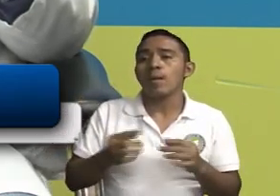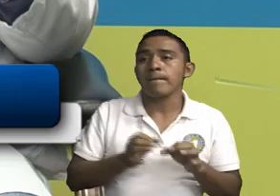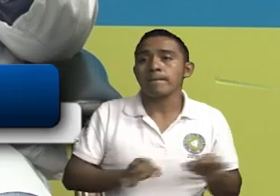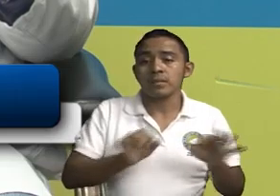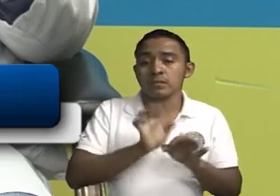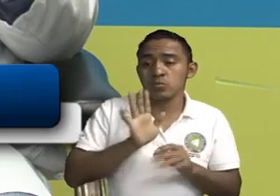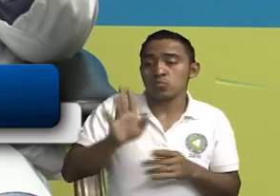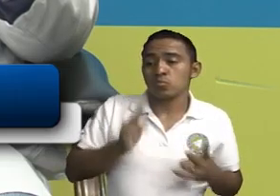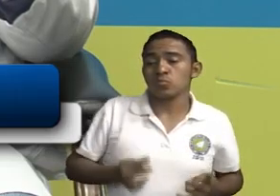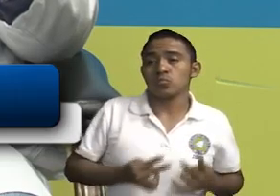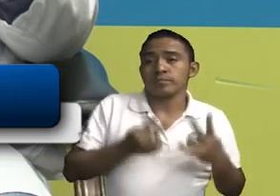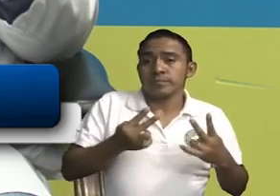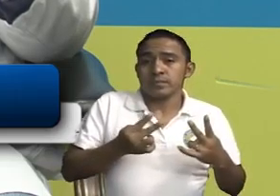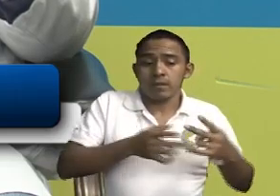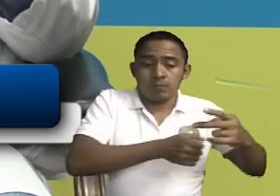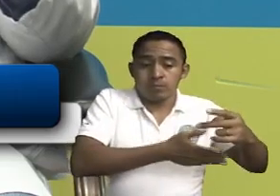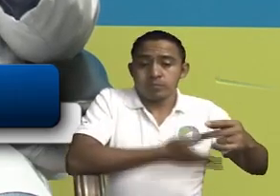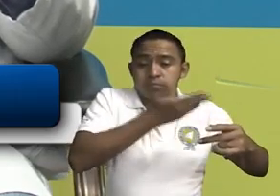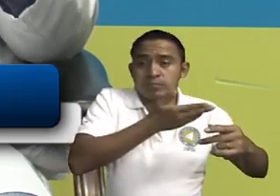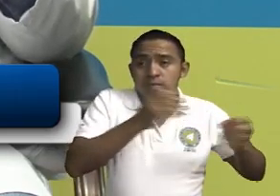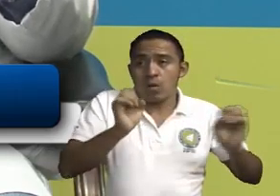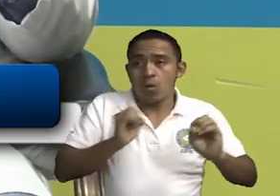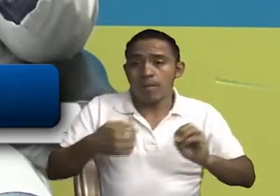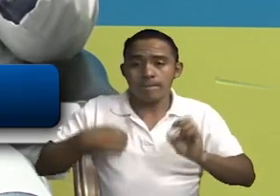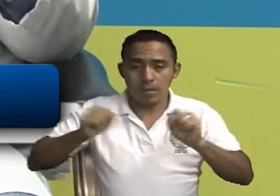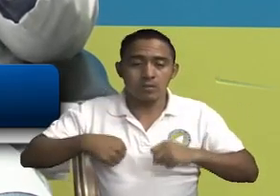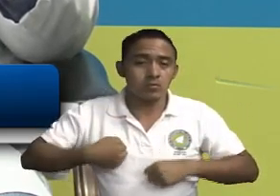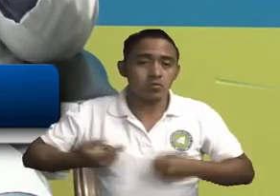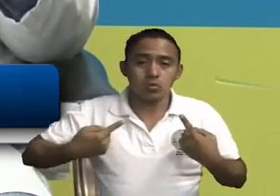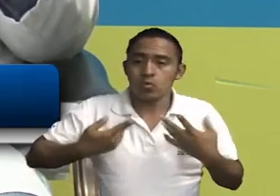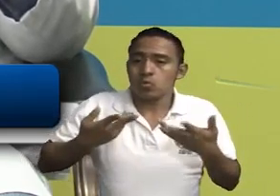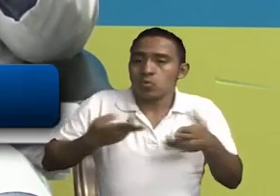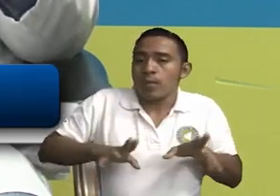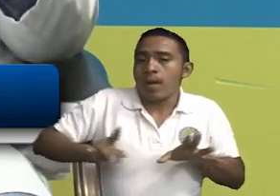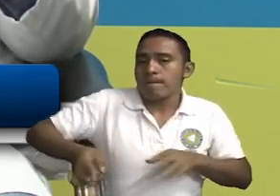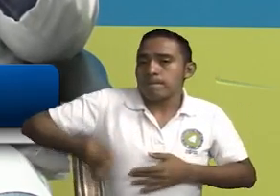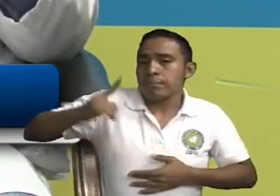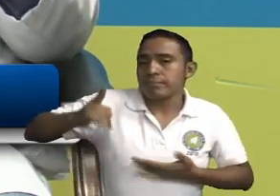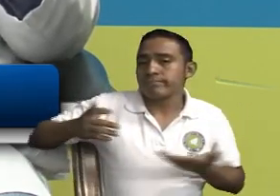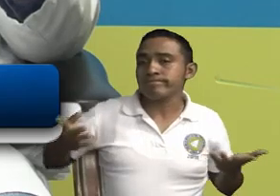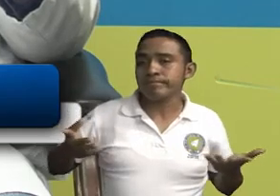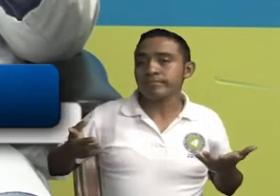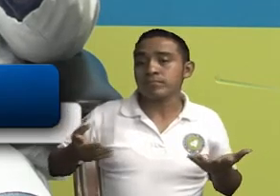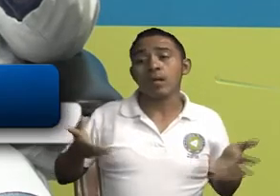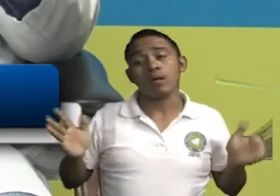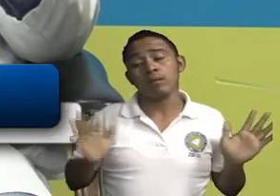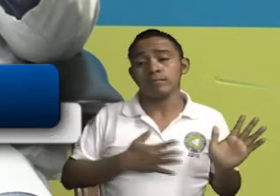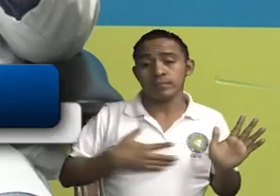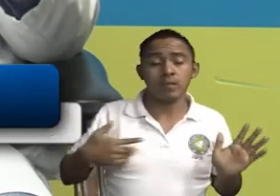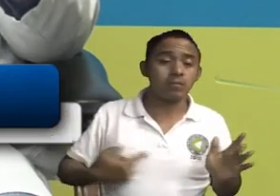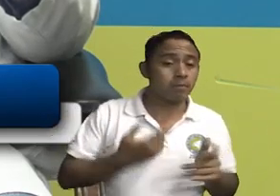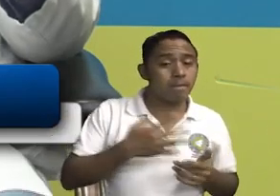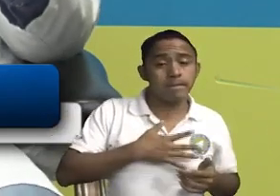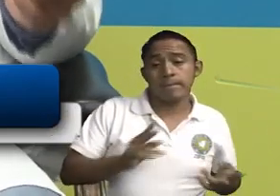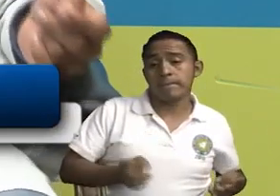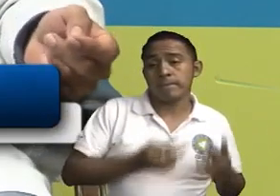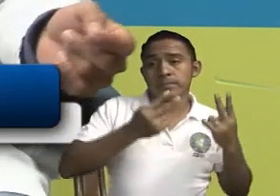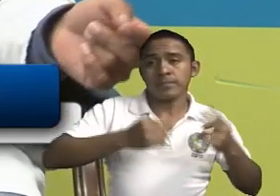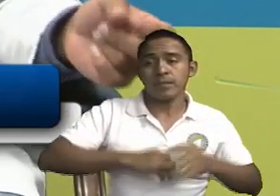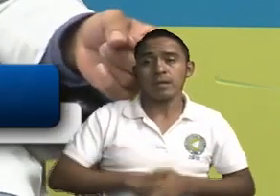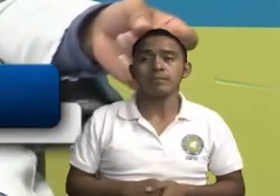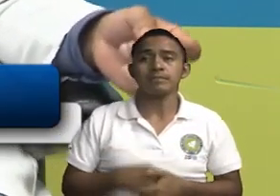vida? ¿Verdad? O tener un vigor sexual adecuado. Obviamente tu vida, ¿verdad?, va a ser primero. Entonces lo